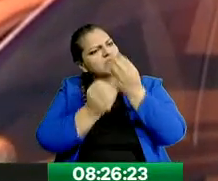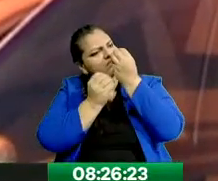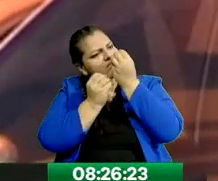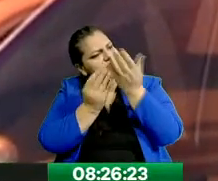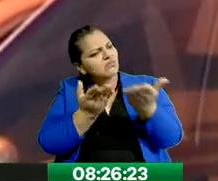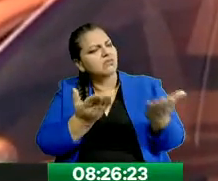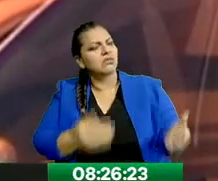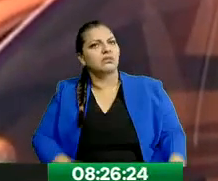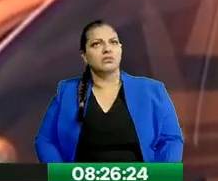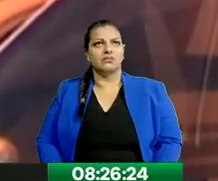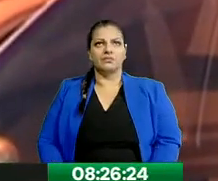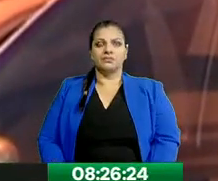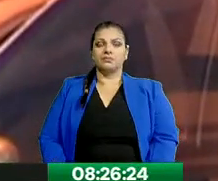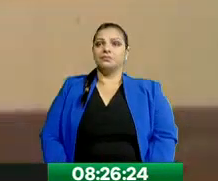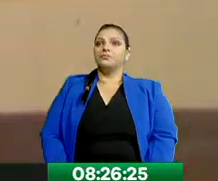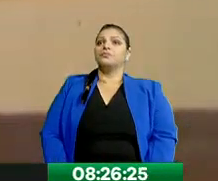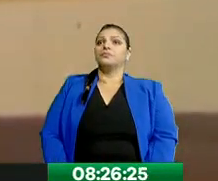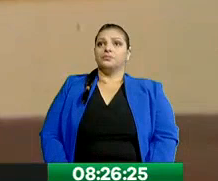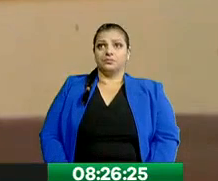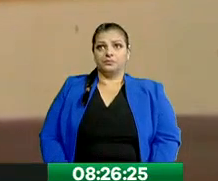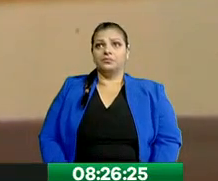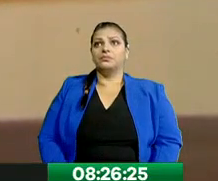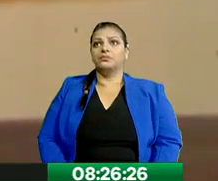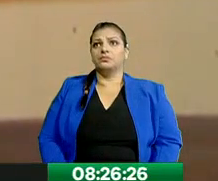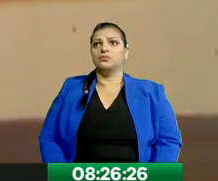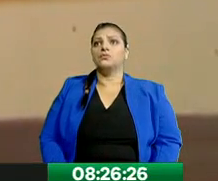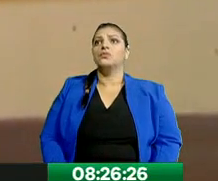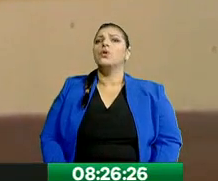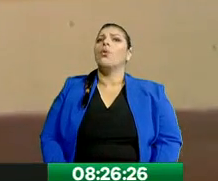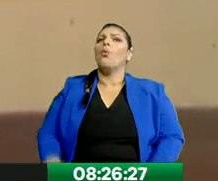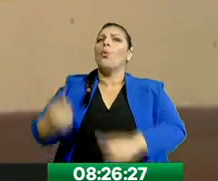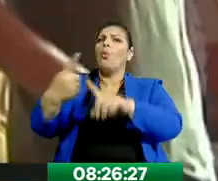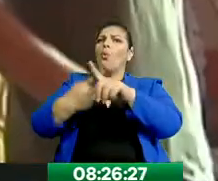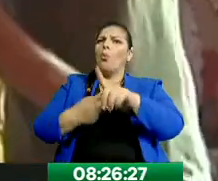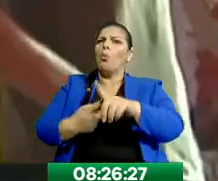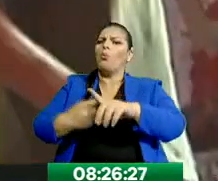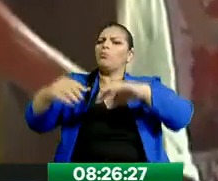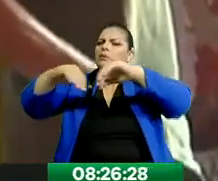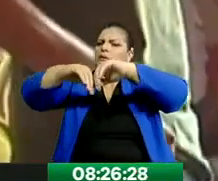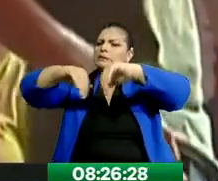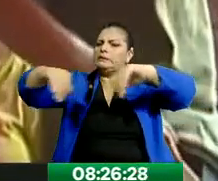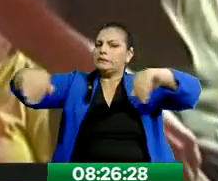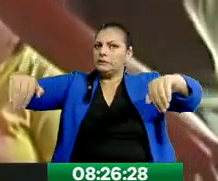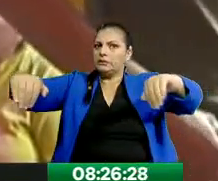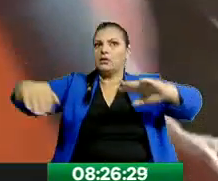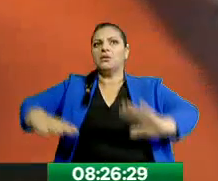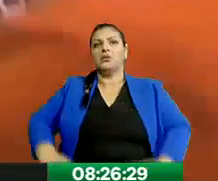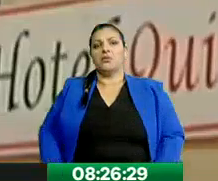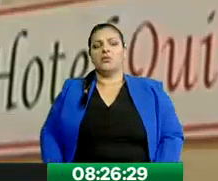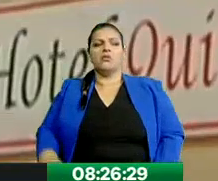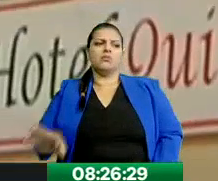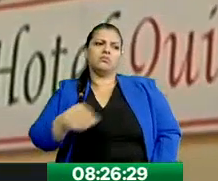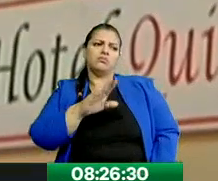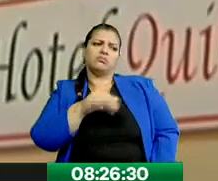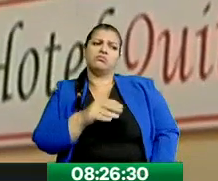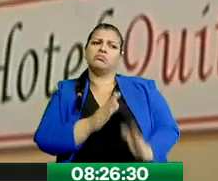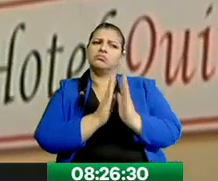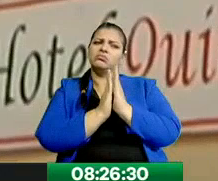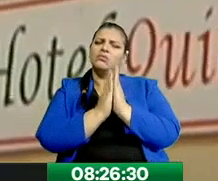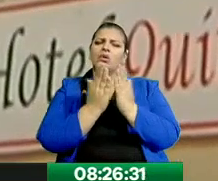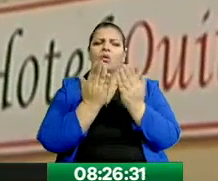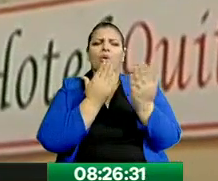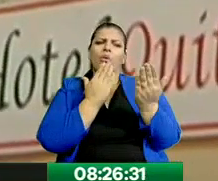de este hotel. Ya se habían cumplido las 4 horas por las cuales pagaron al ingresar y era necesario que